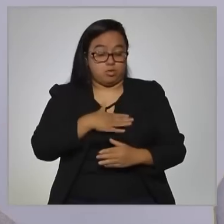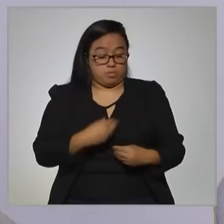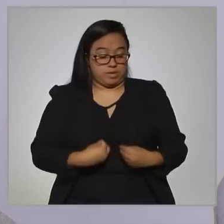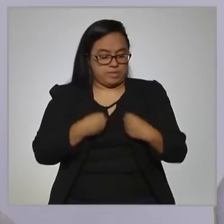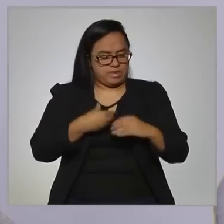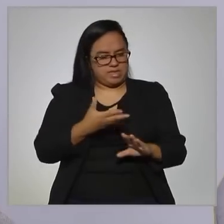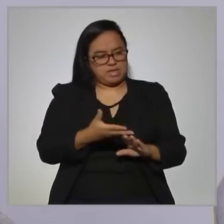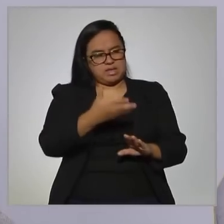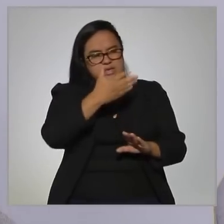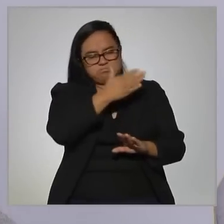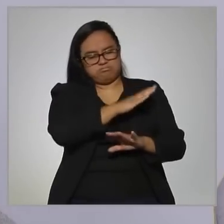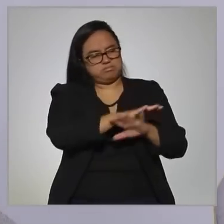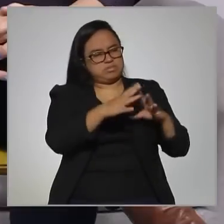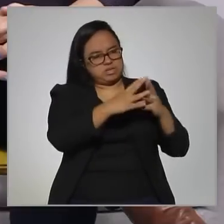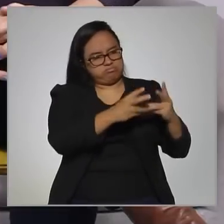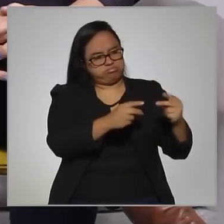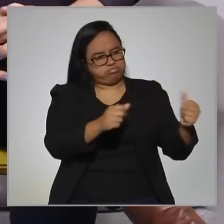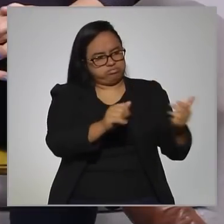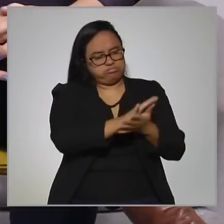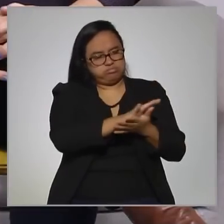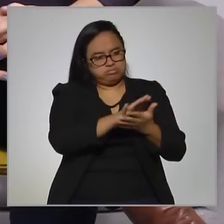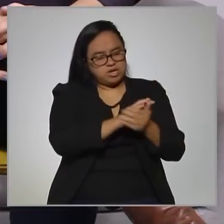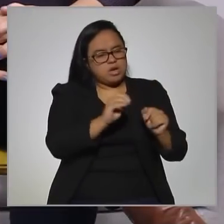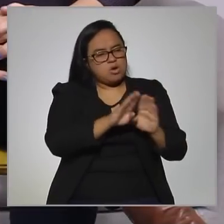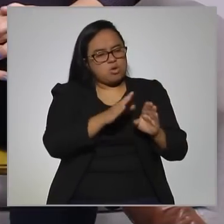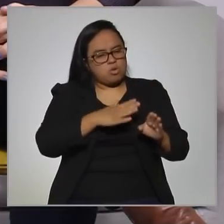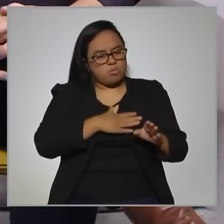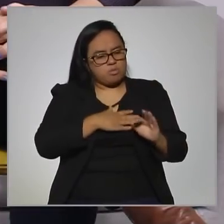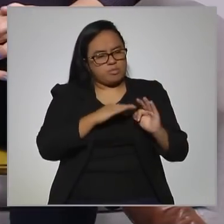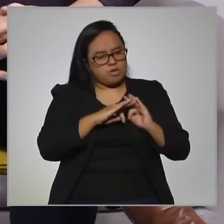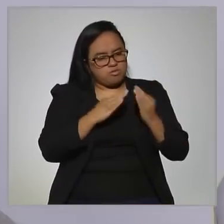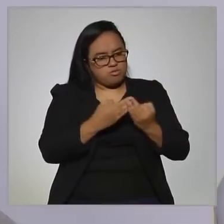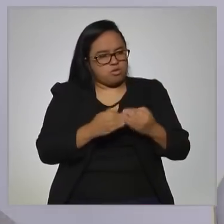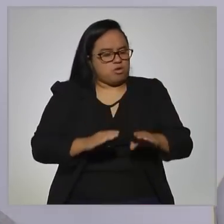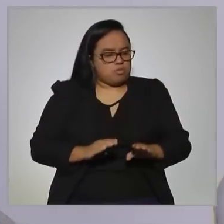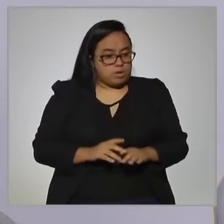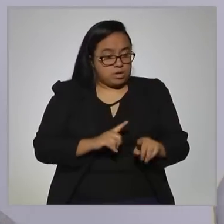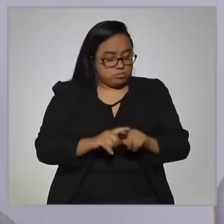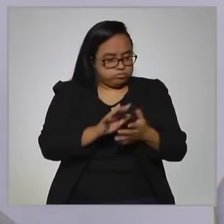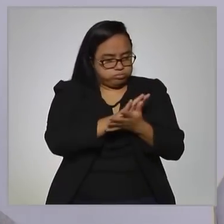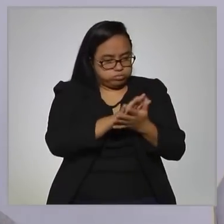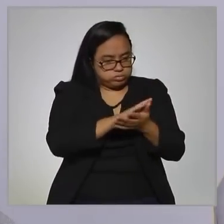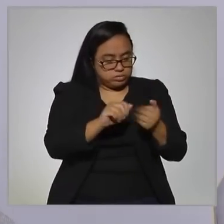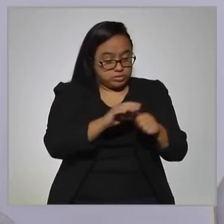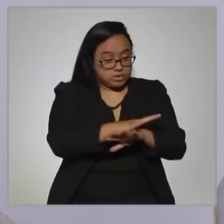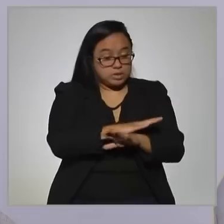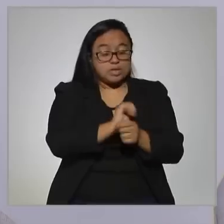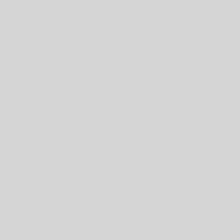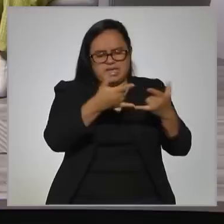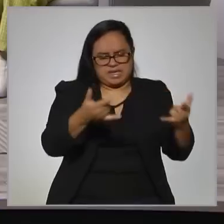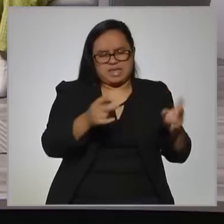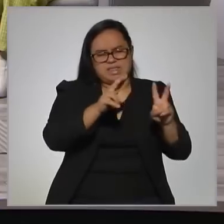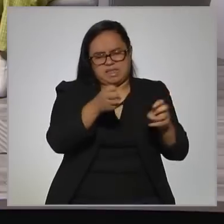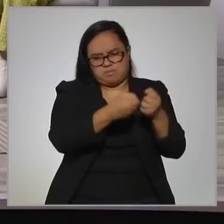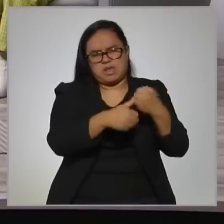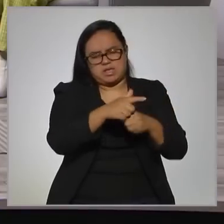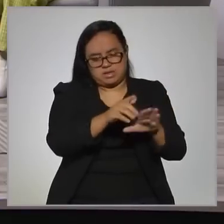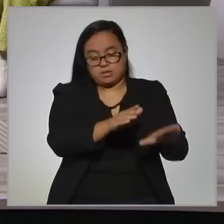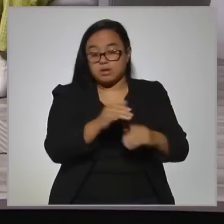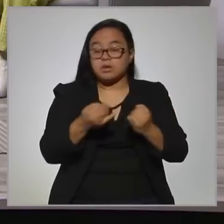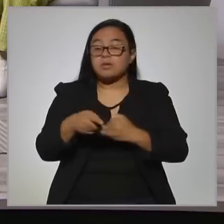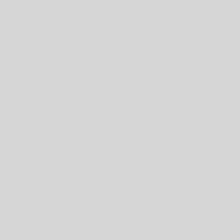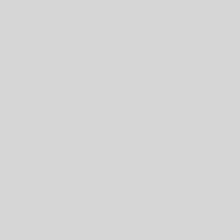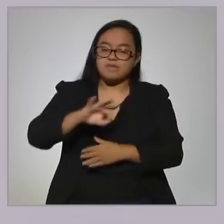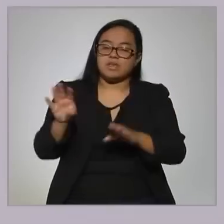de lo que nosotros tenemos sobre nuestra persona, sobre nuestra forma de ser, para transitar hacia lo nuevo. También está la parte de